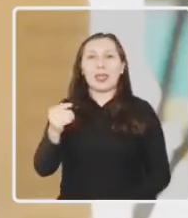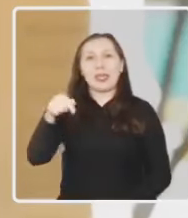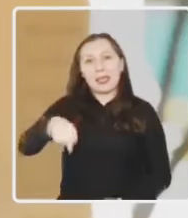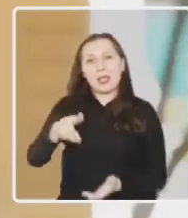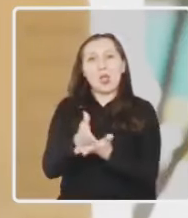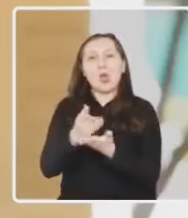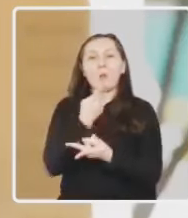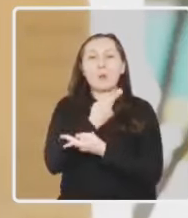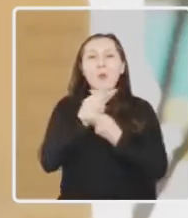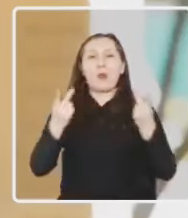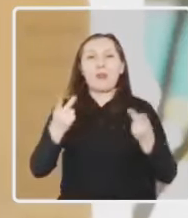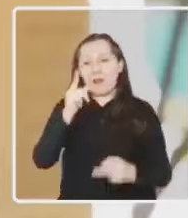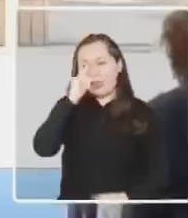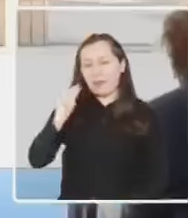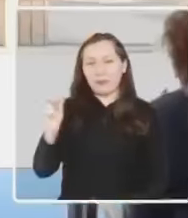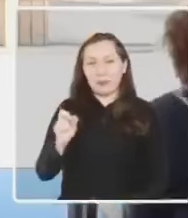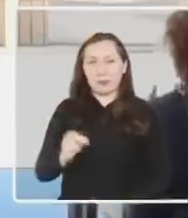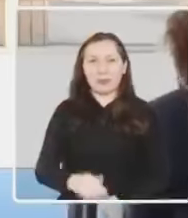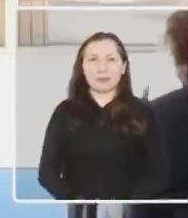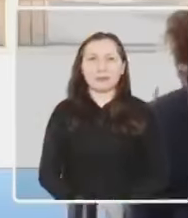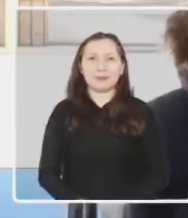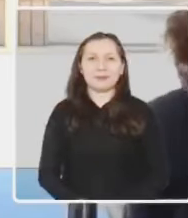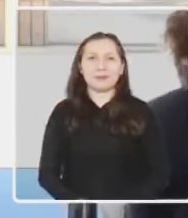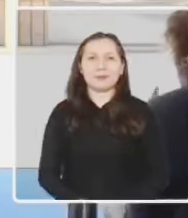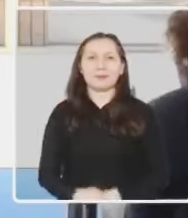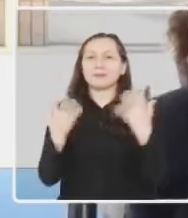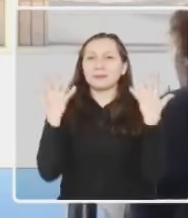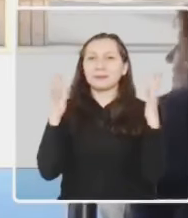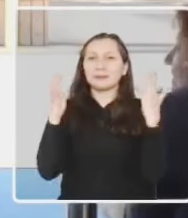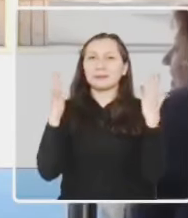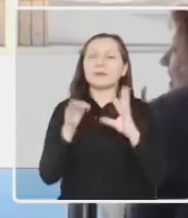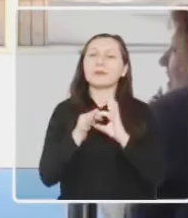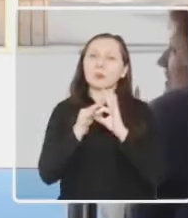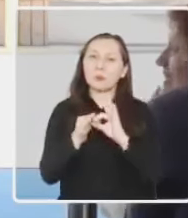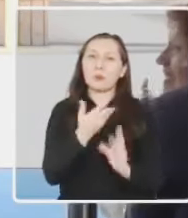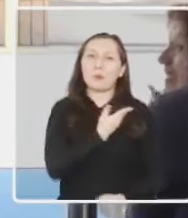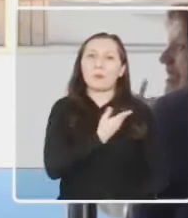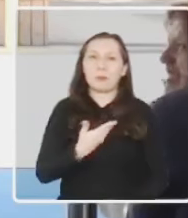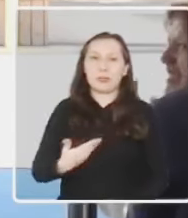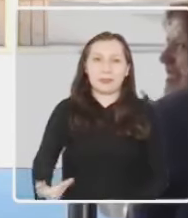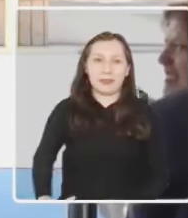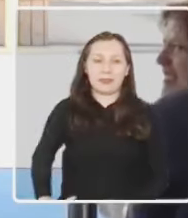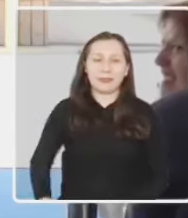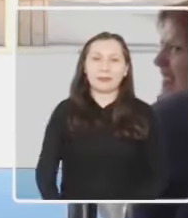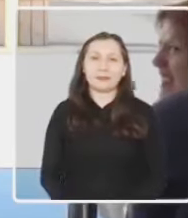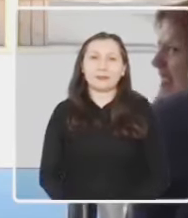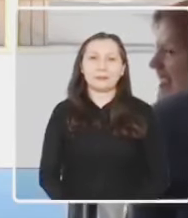la Escuela Pública Eduardo Frei Montalva. Muchas gracias, presidente.